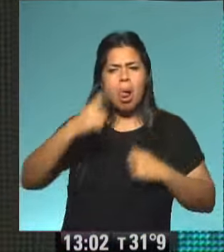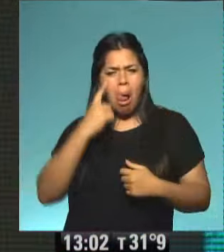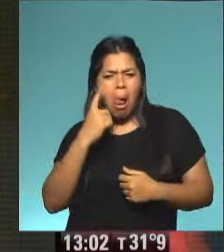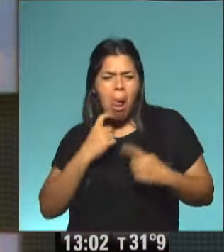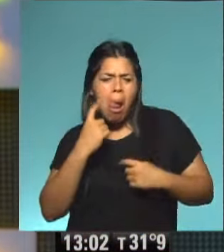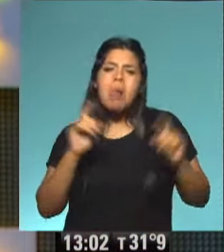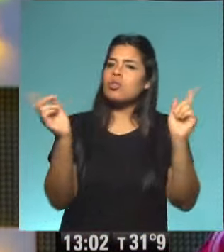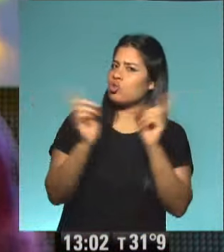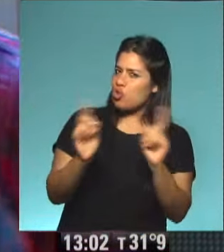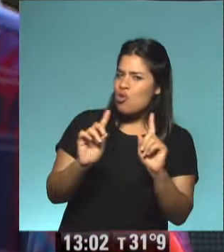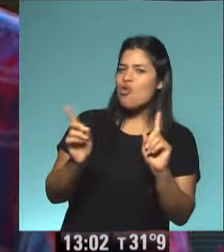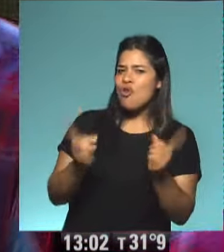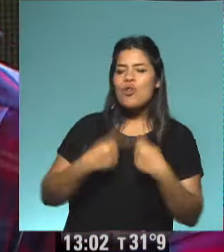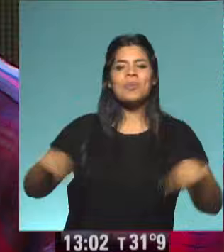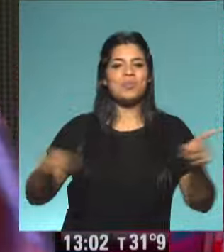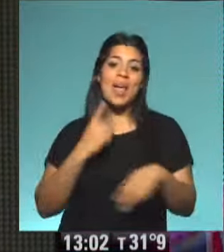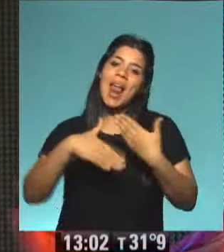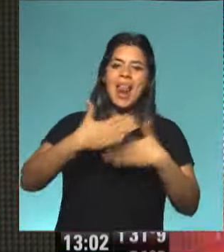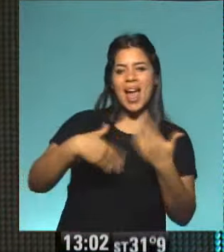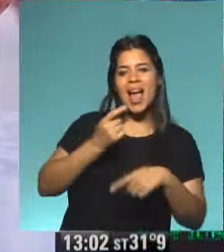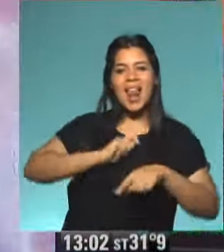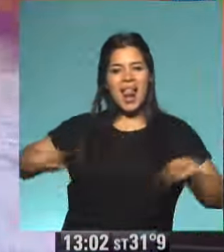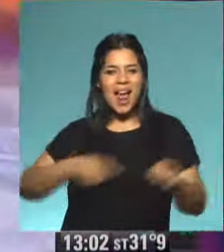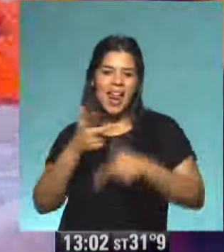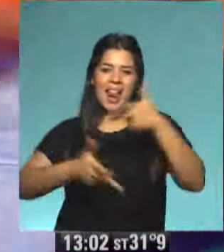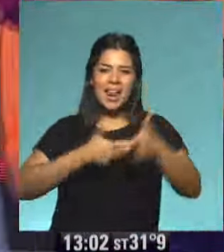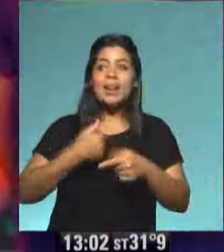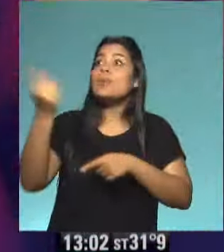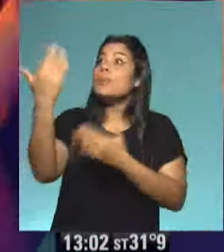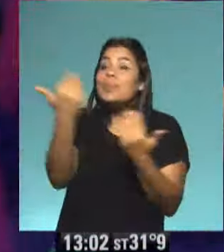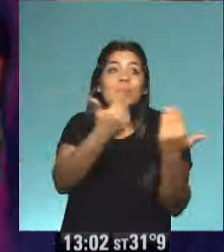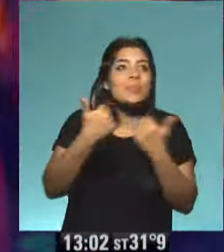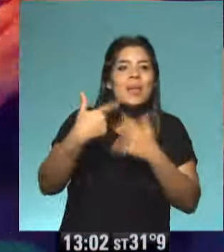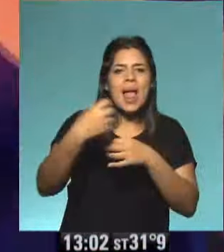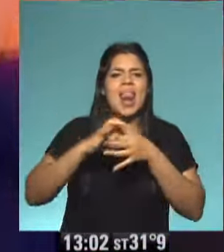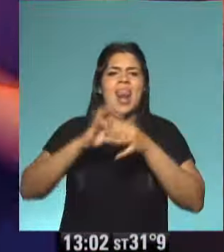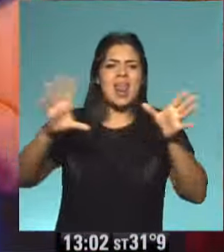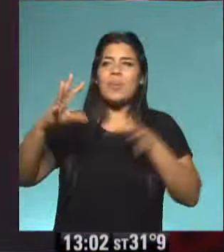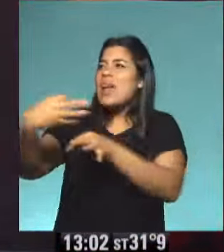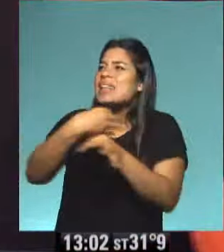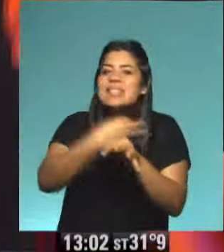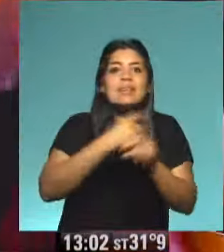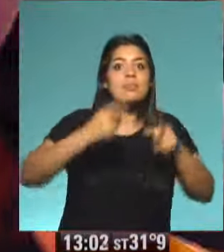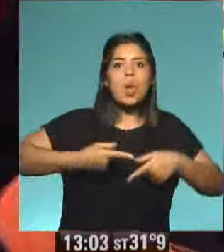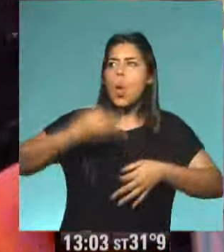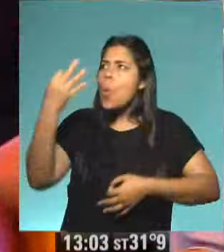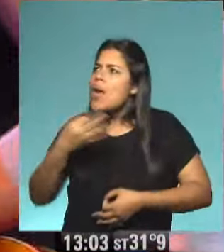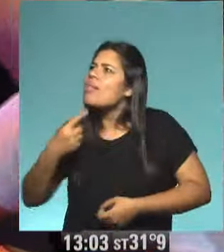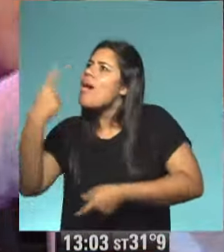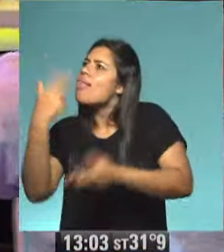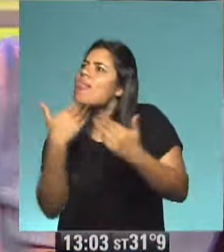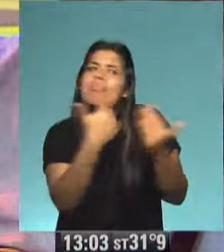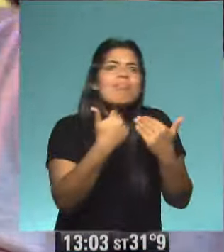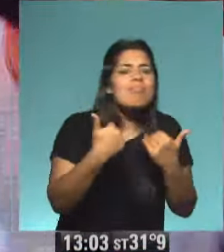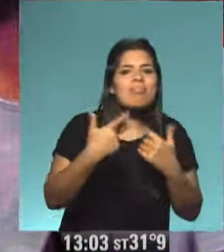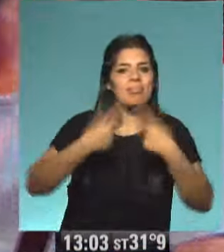A jugar y a cantar, que me enseñen a ser libre y me digan la verdad. A jugar y